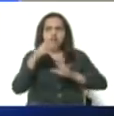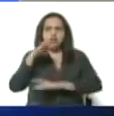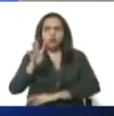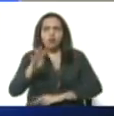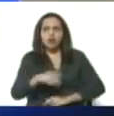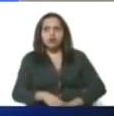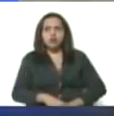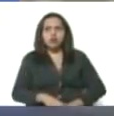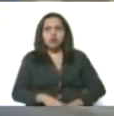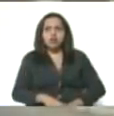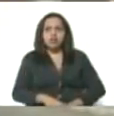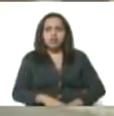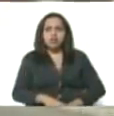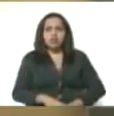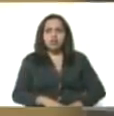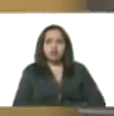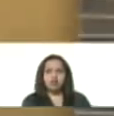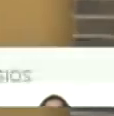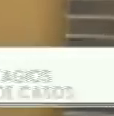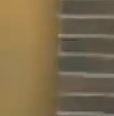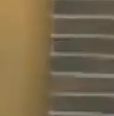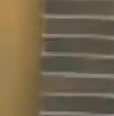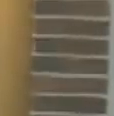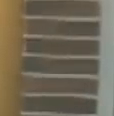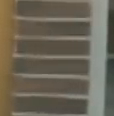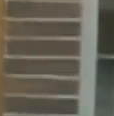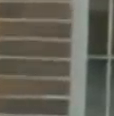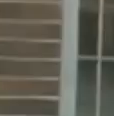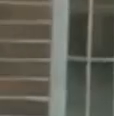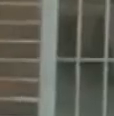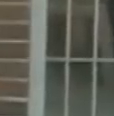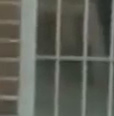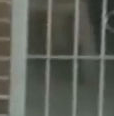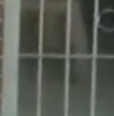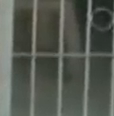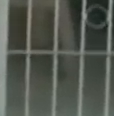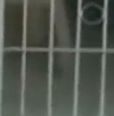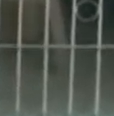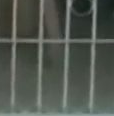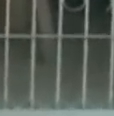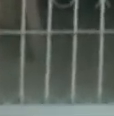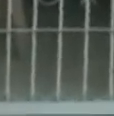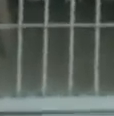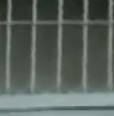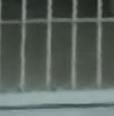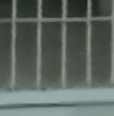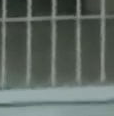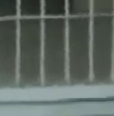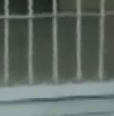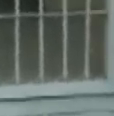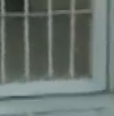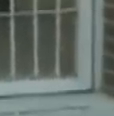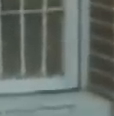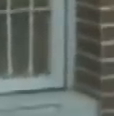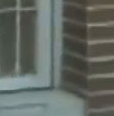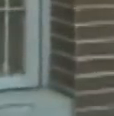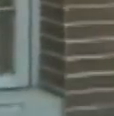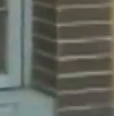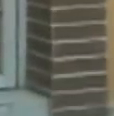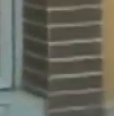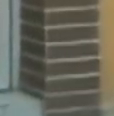1.009.564 infecciones en todo el país, con la misión Venezuela Bella, Barrio Nuevo, Barrio